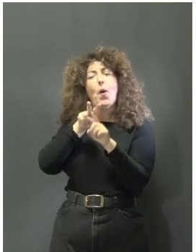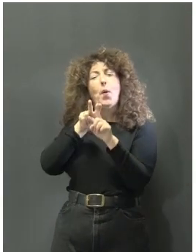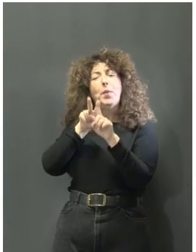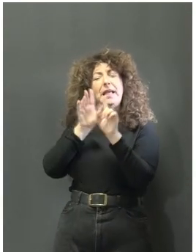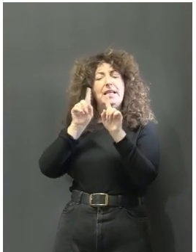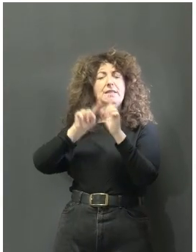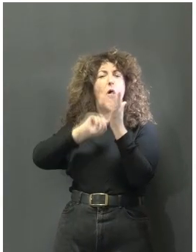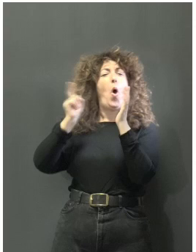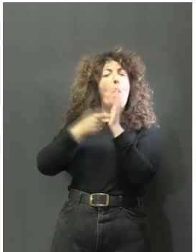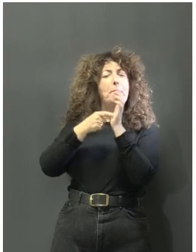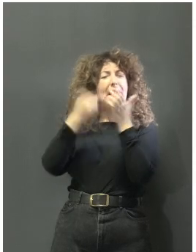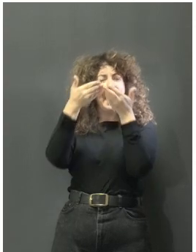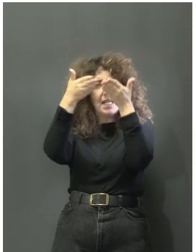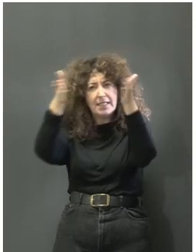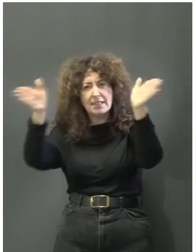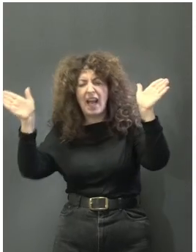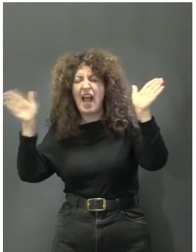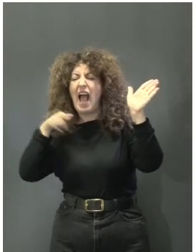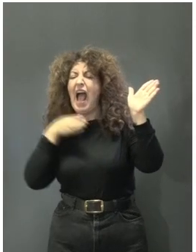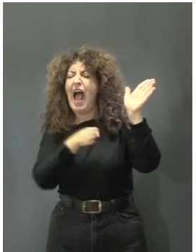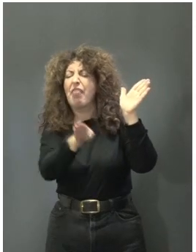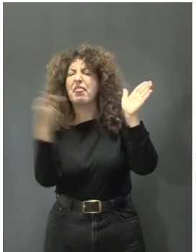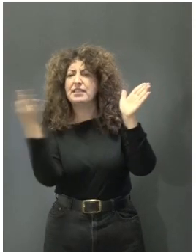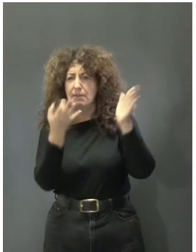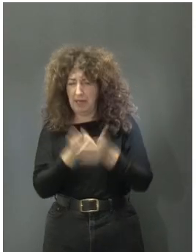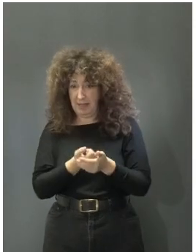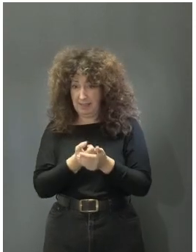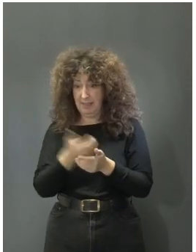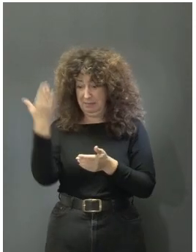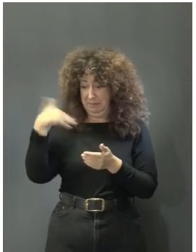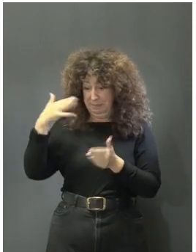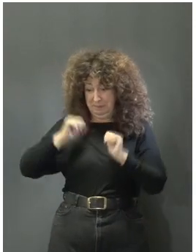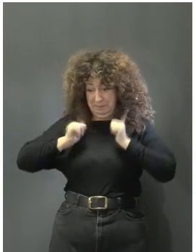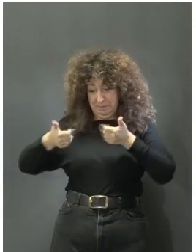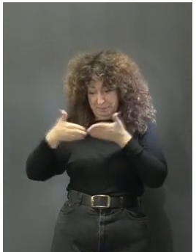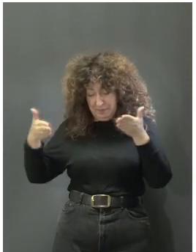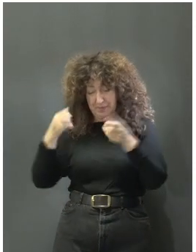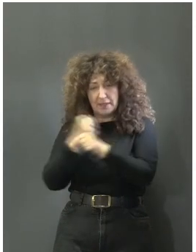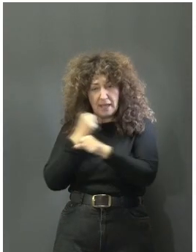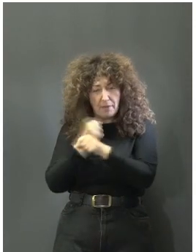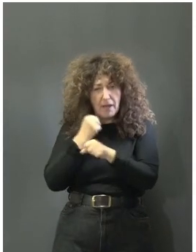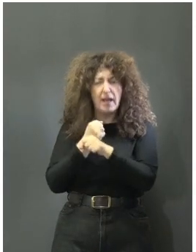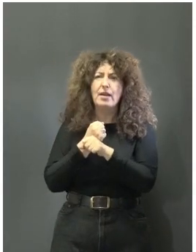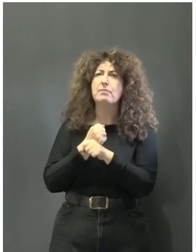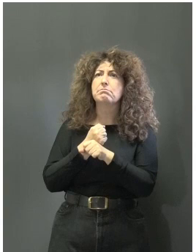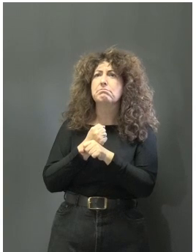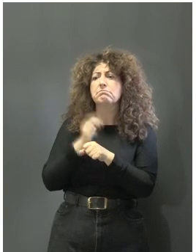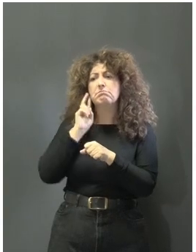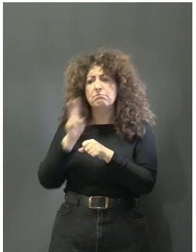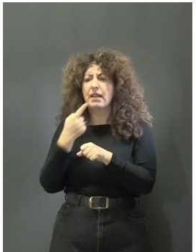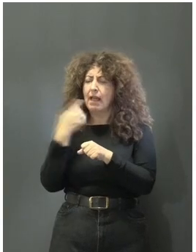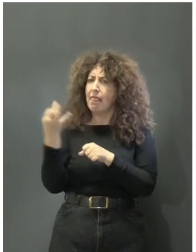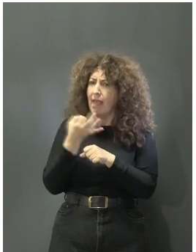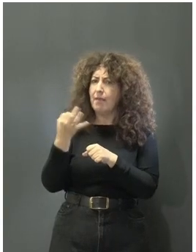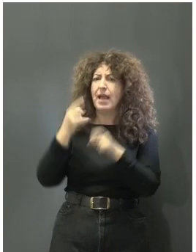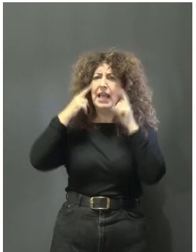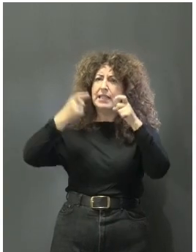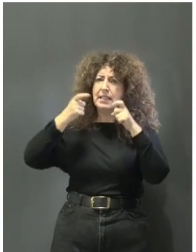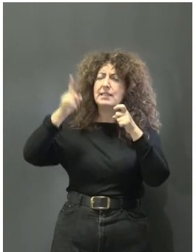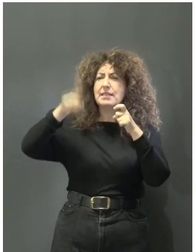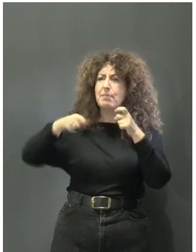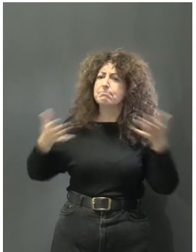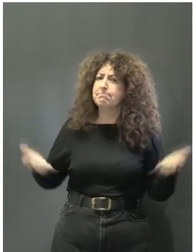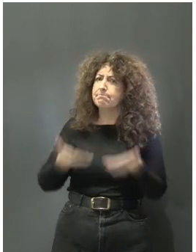la accesibilidad. Entonces, en ese principio de cuando se empezó a trabajar y a poner encima de la mesa de que había que intentar